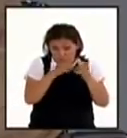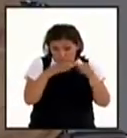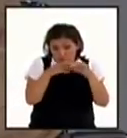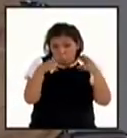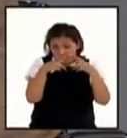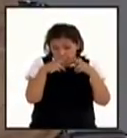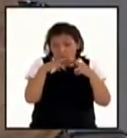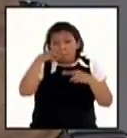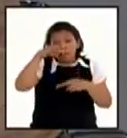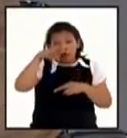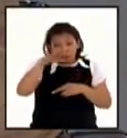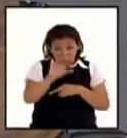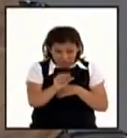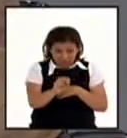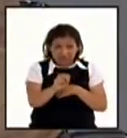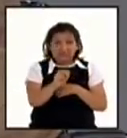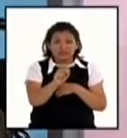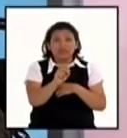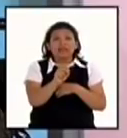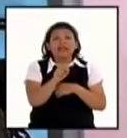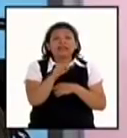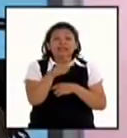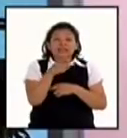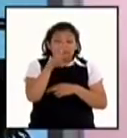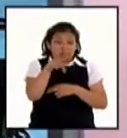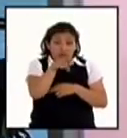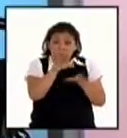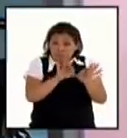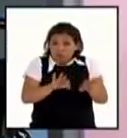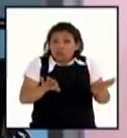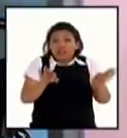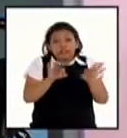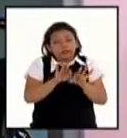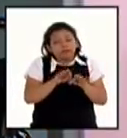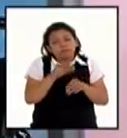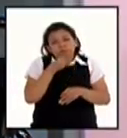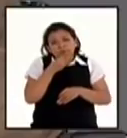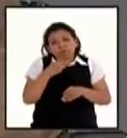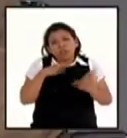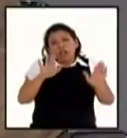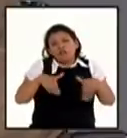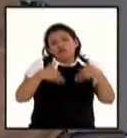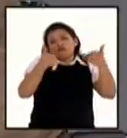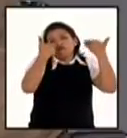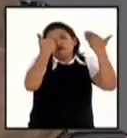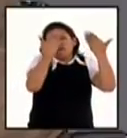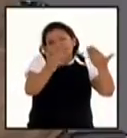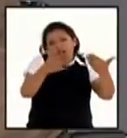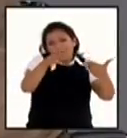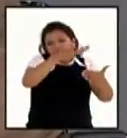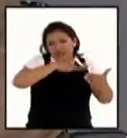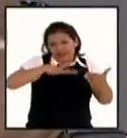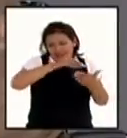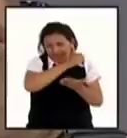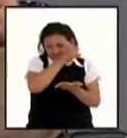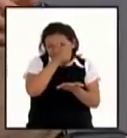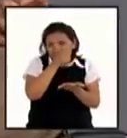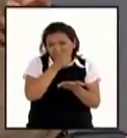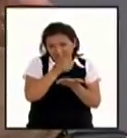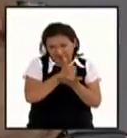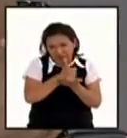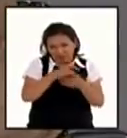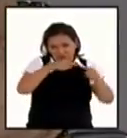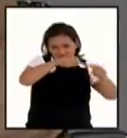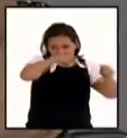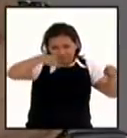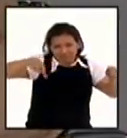no es lo mismo templo que capilla en los mormones, lo tuvieron que hacer fuera de perímetros urbanos respetables,